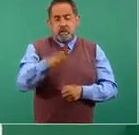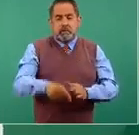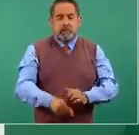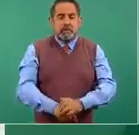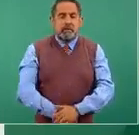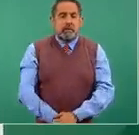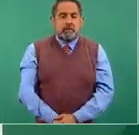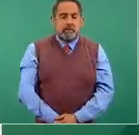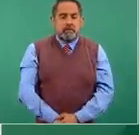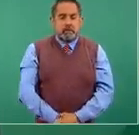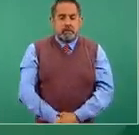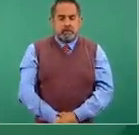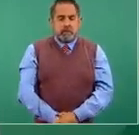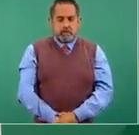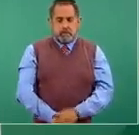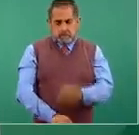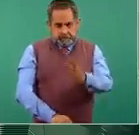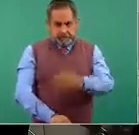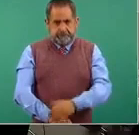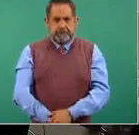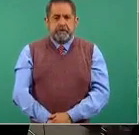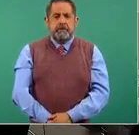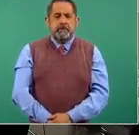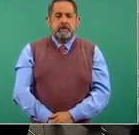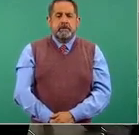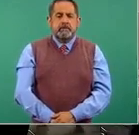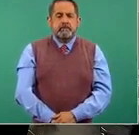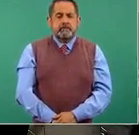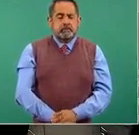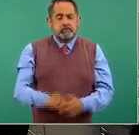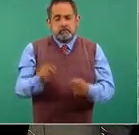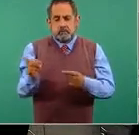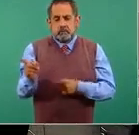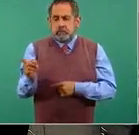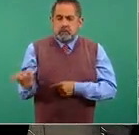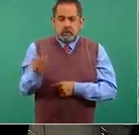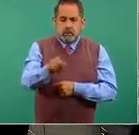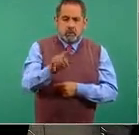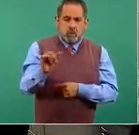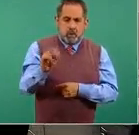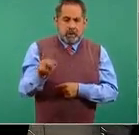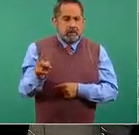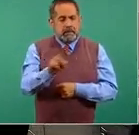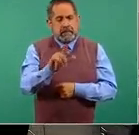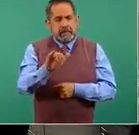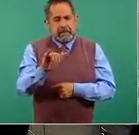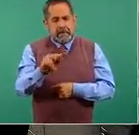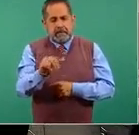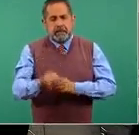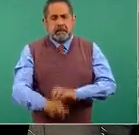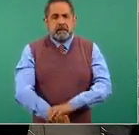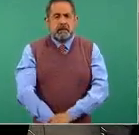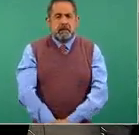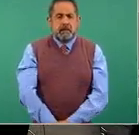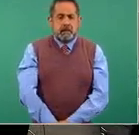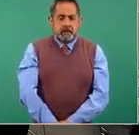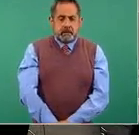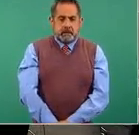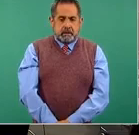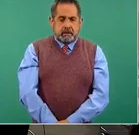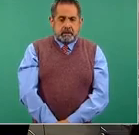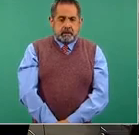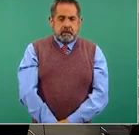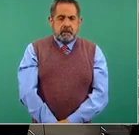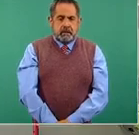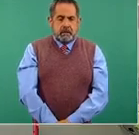Gracias. Gracias. Allá, por favor, atrás, luego Juan Hernández, Liliana Noble. No, allá, por favor,